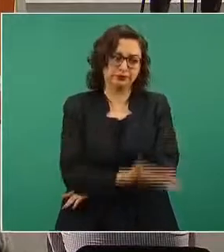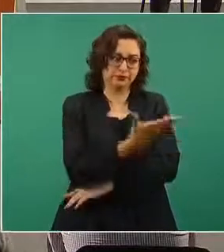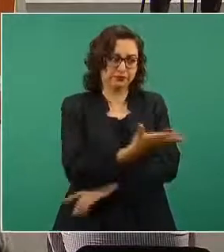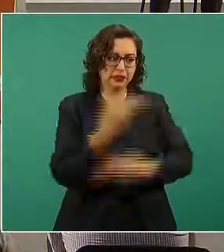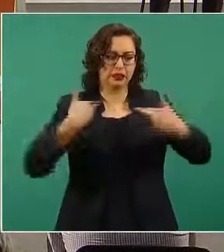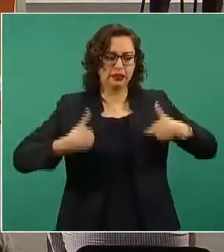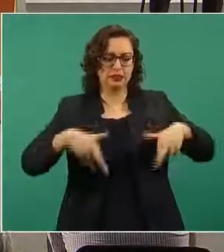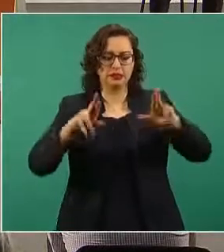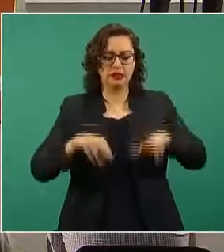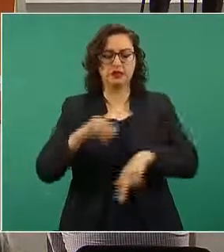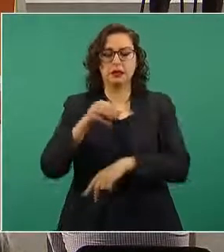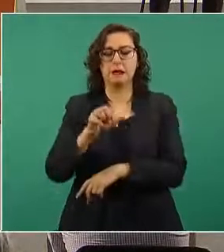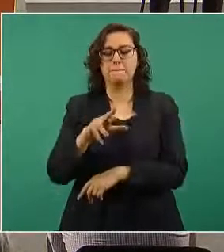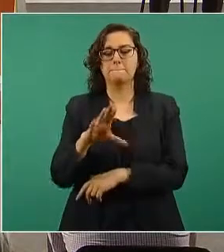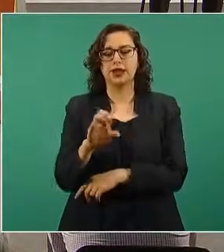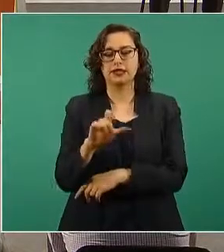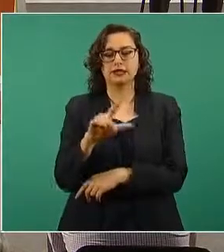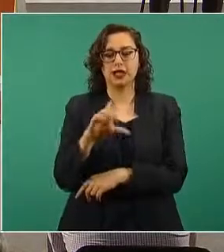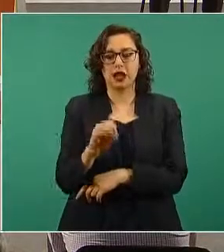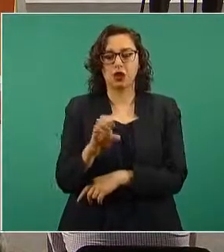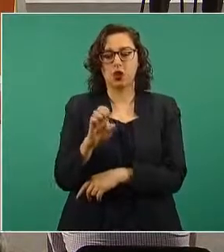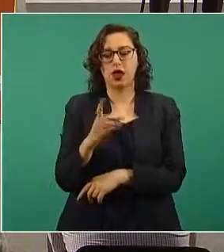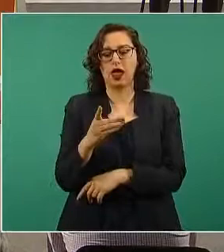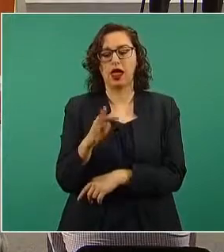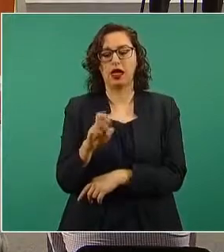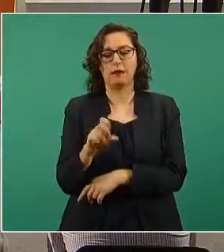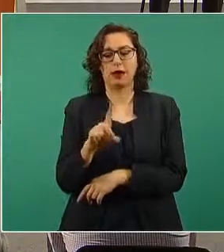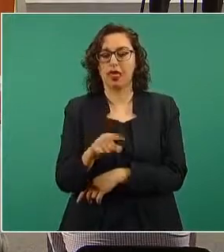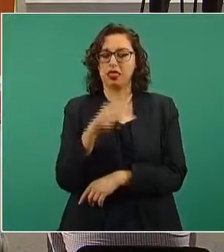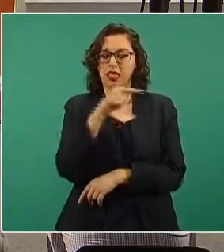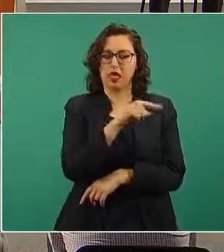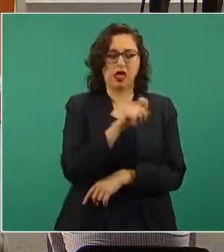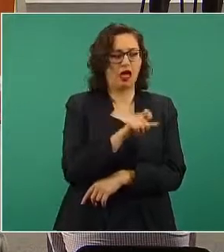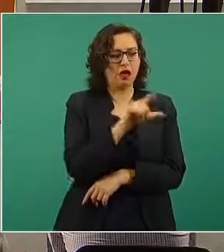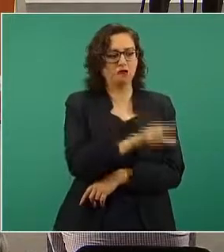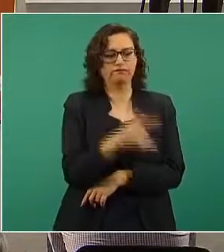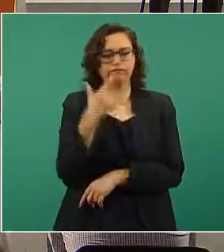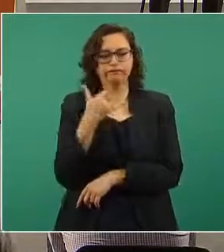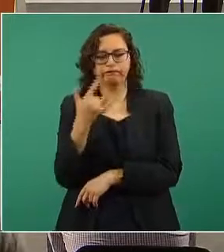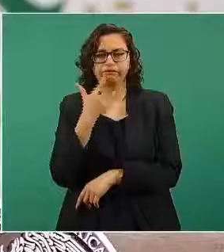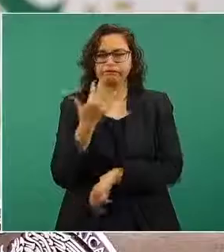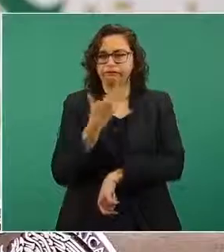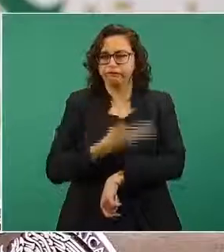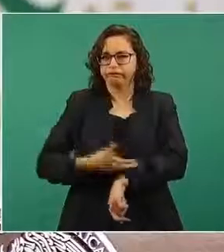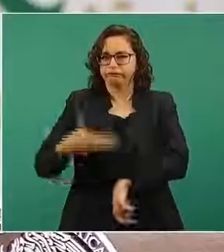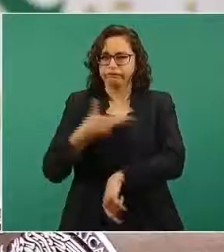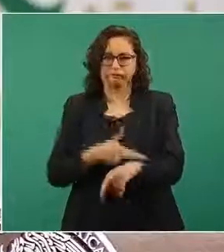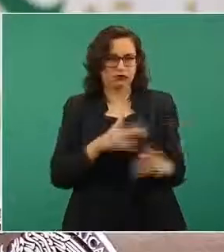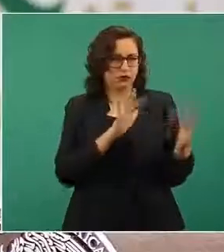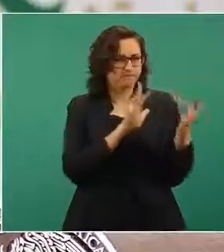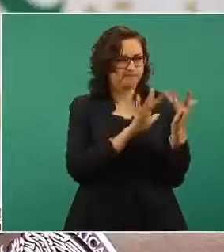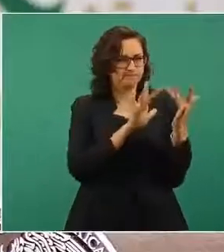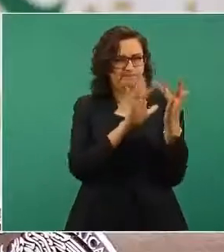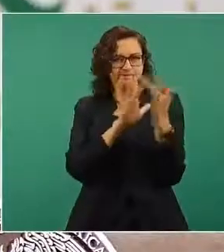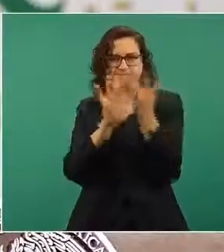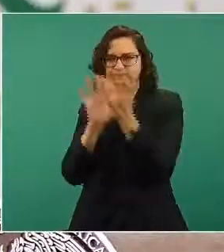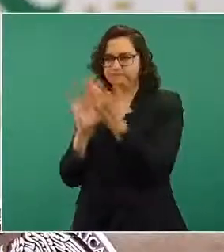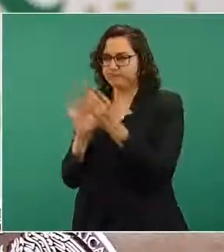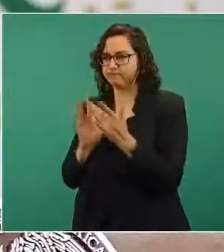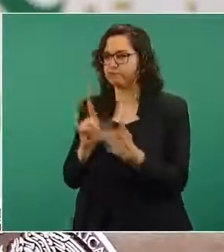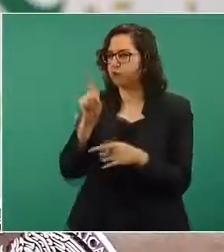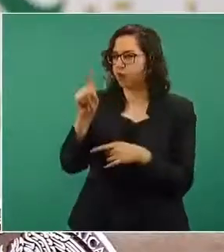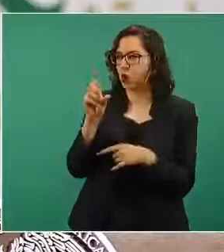canciller Marcelo Ebrard los trabajos que han permitido coordinar el acceso temprano a las vacunas, tanto en el mecanismo